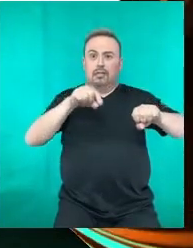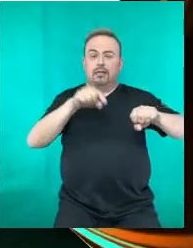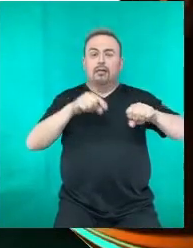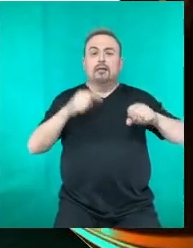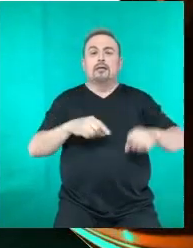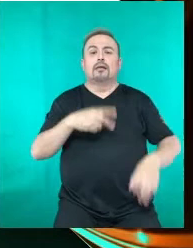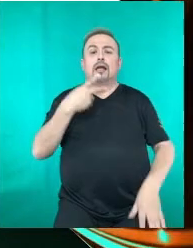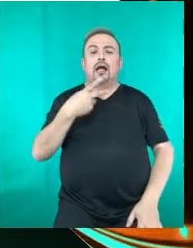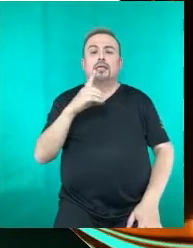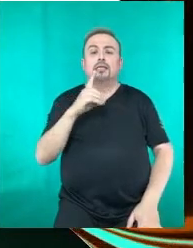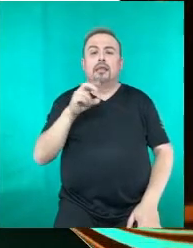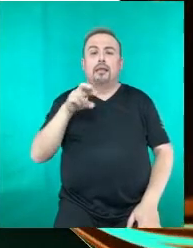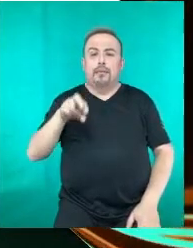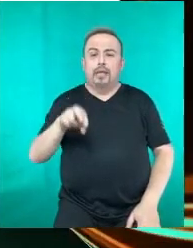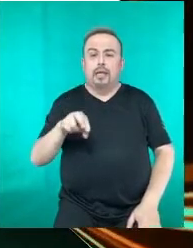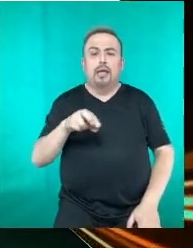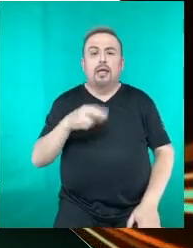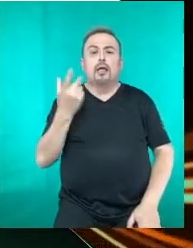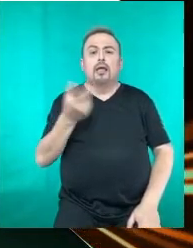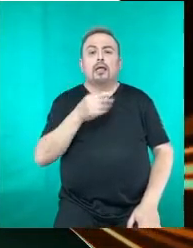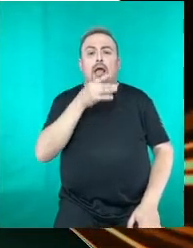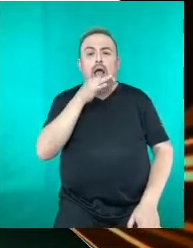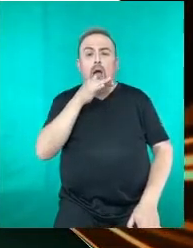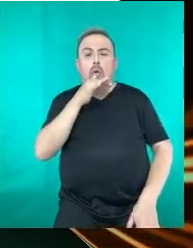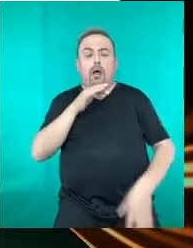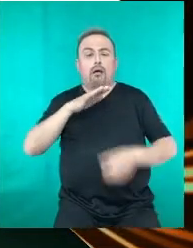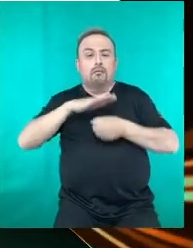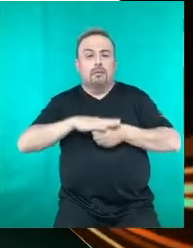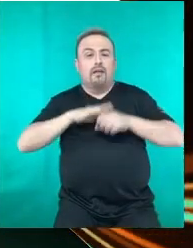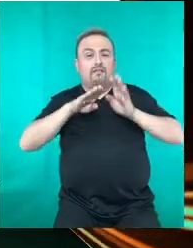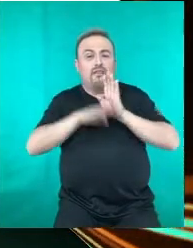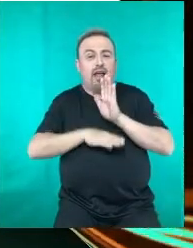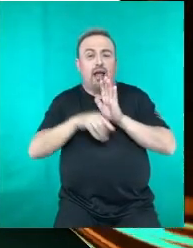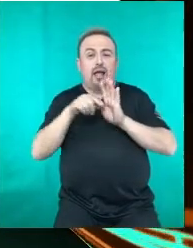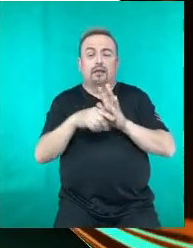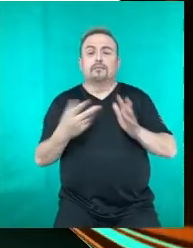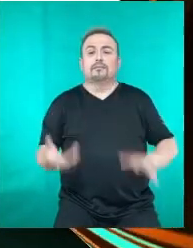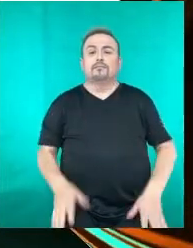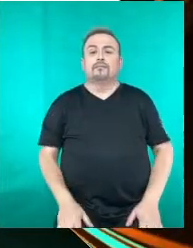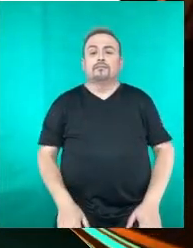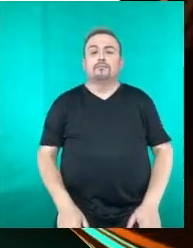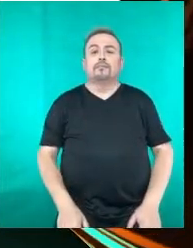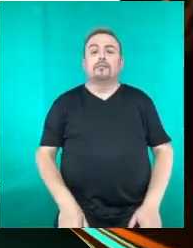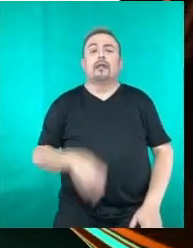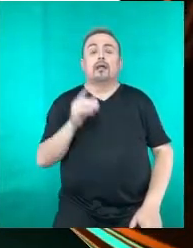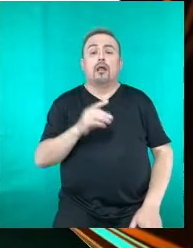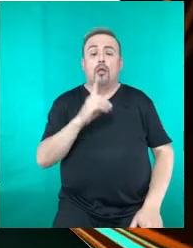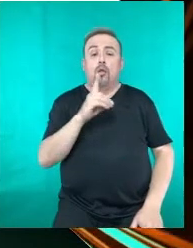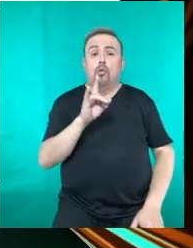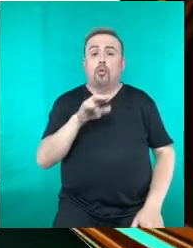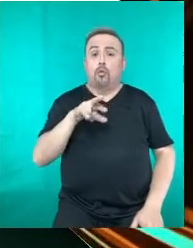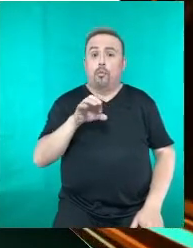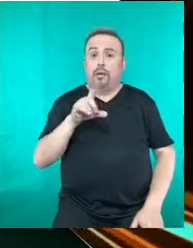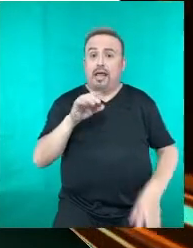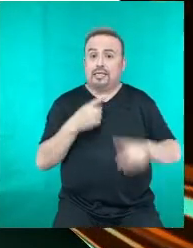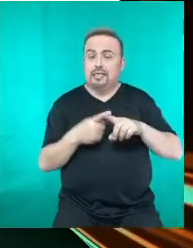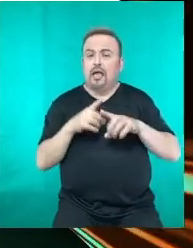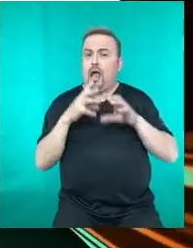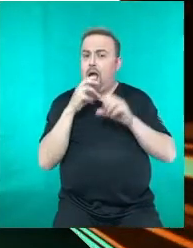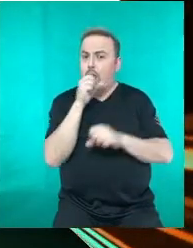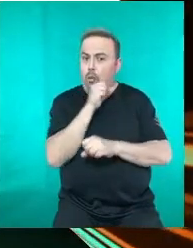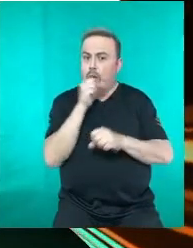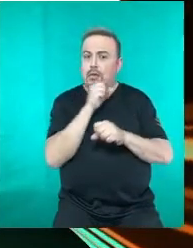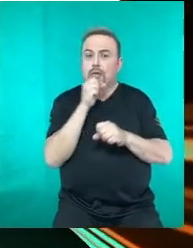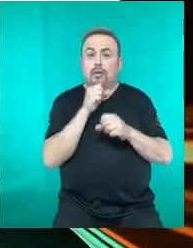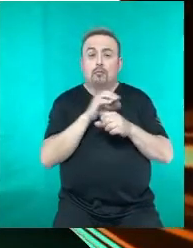HDP en manejos de agua a baja presión, por supuesto. El super duplex también es resistente a las altas presiones